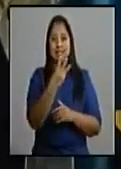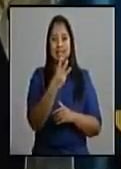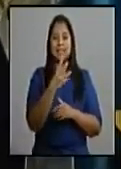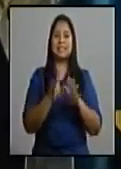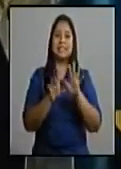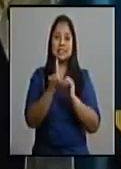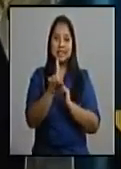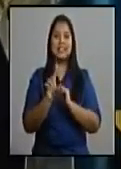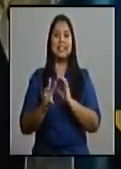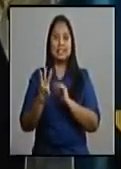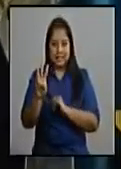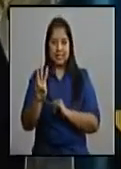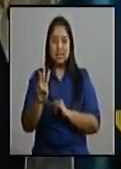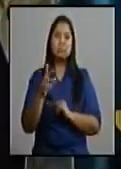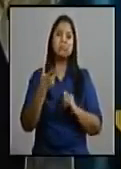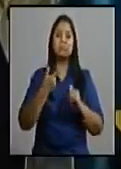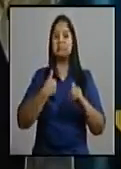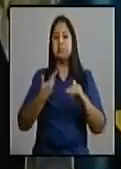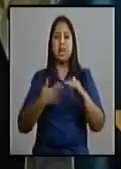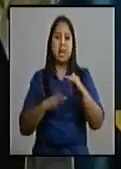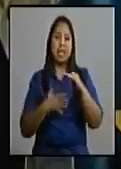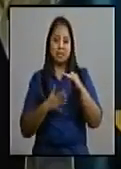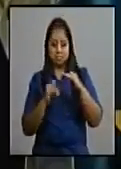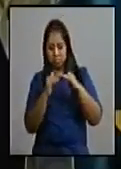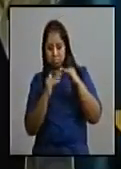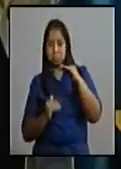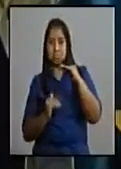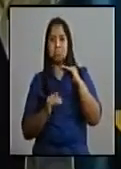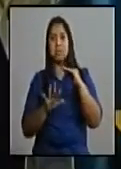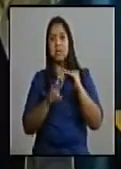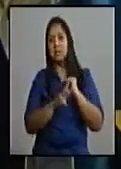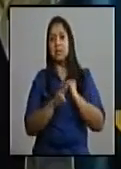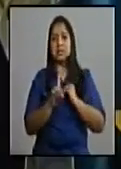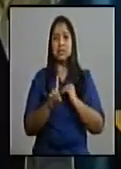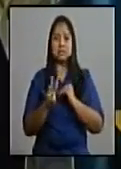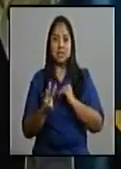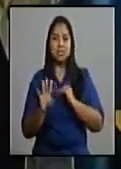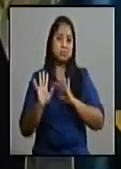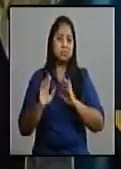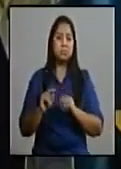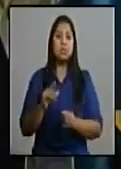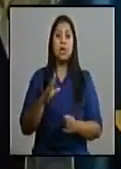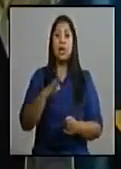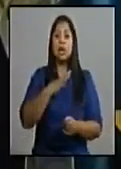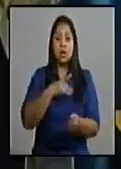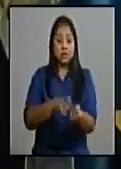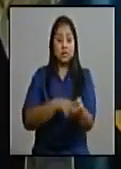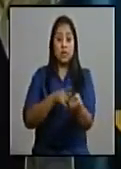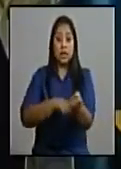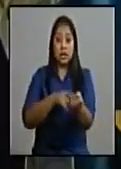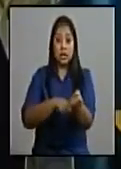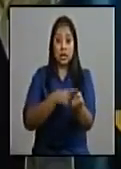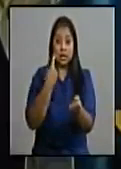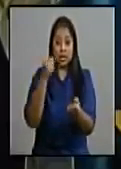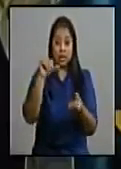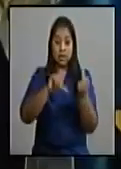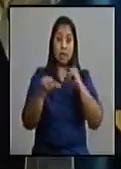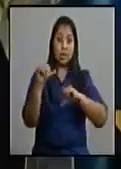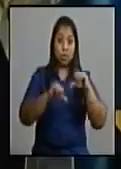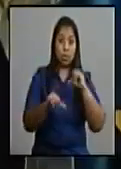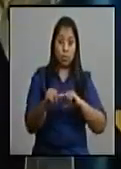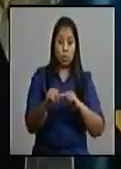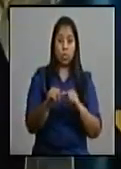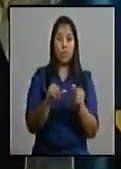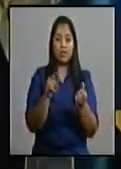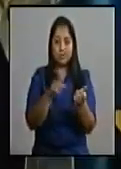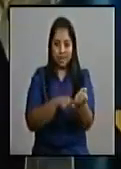en la categoría de leve. Mis pruebas de sangre, en pruebas químicas de